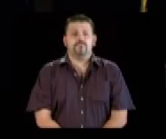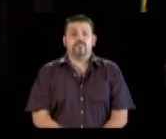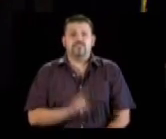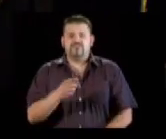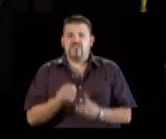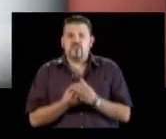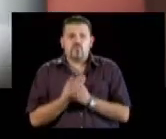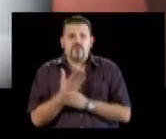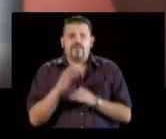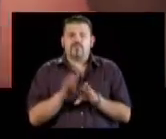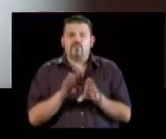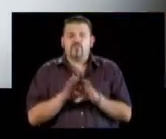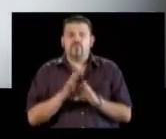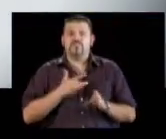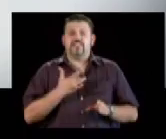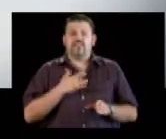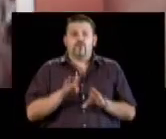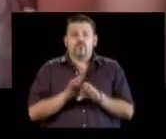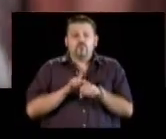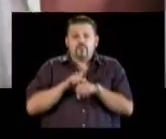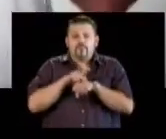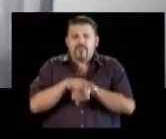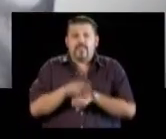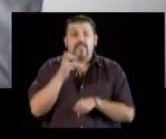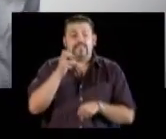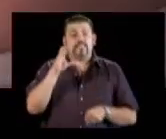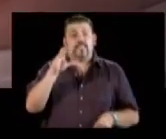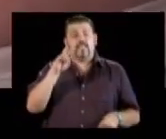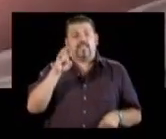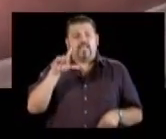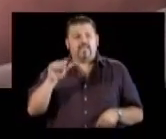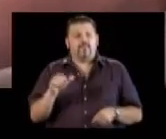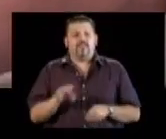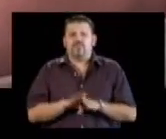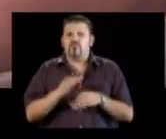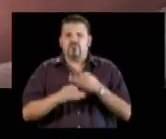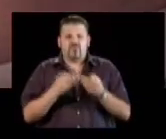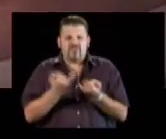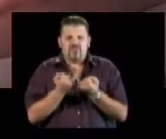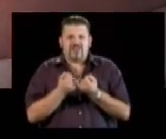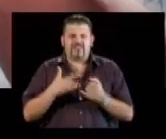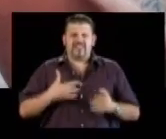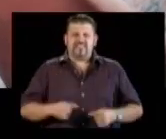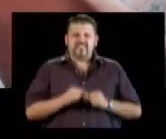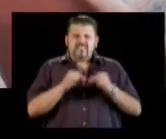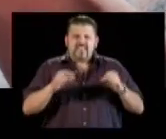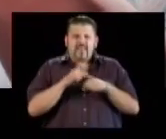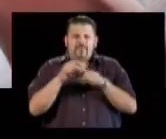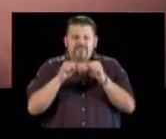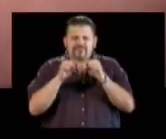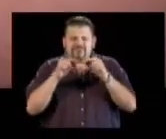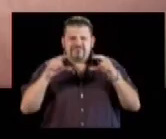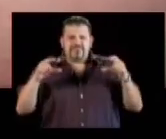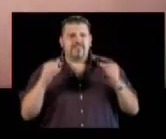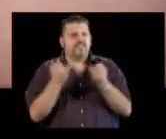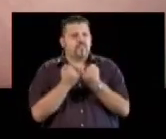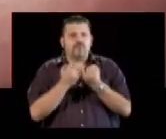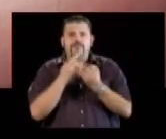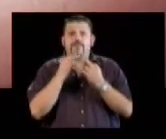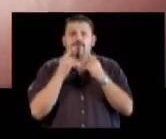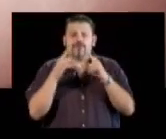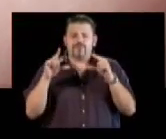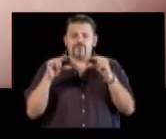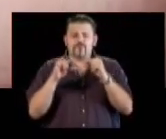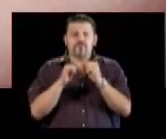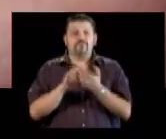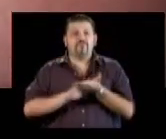Promueve la regeneración y suavidad de tu piel con la crema antiestrías. Sus componentes ayudan a reparar las cualidades naturales de tu piel, mejorando su